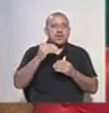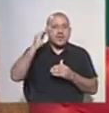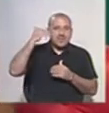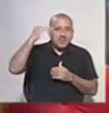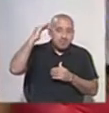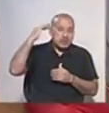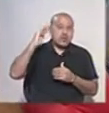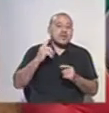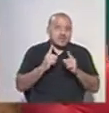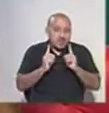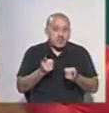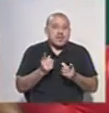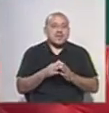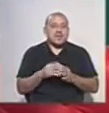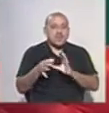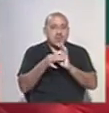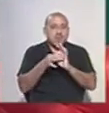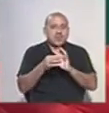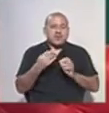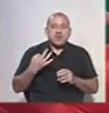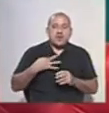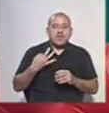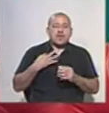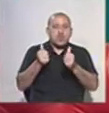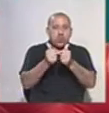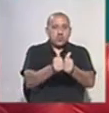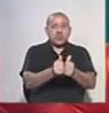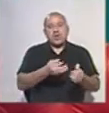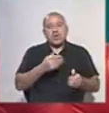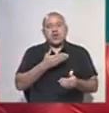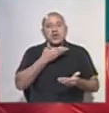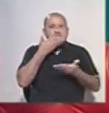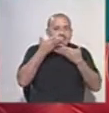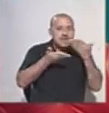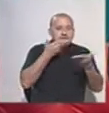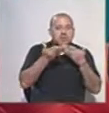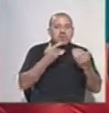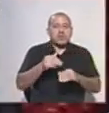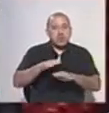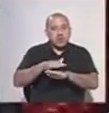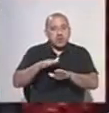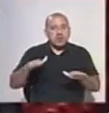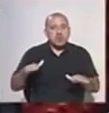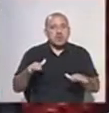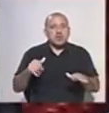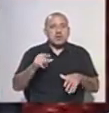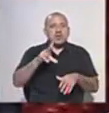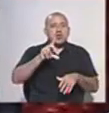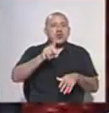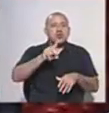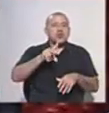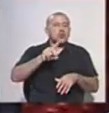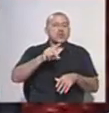tenemos. Es decir, toda una vida juntos, cantando juntos. Pero desde... posta desde la niñez, o sea que se... Y desde los 12, 14 años. ¿Cantando?